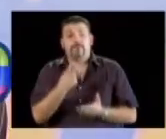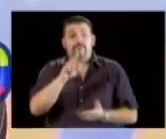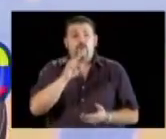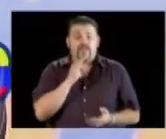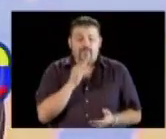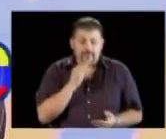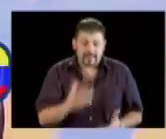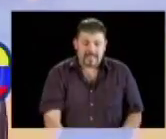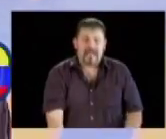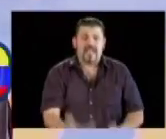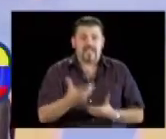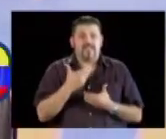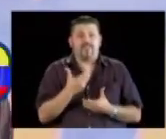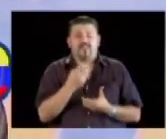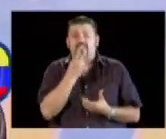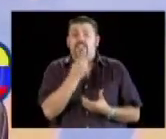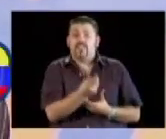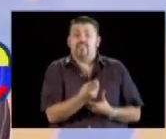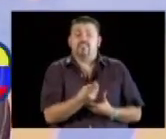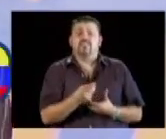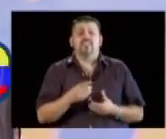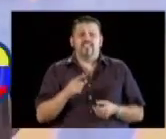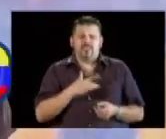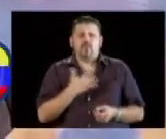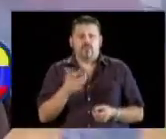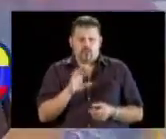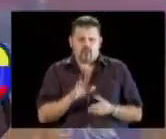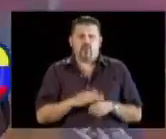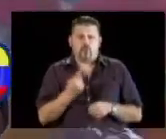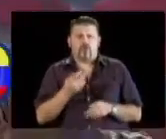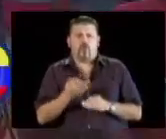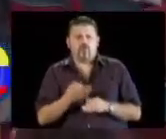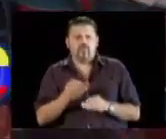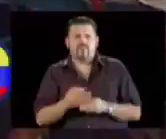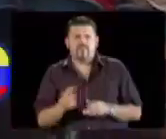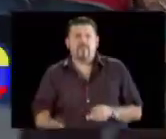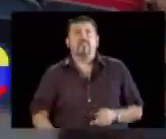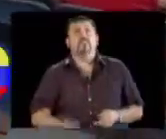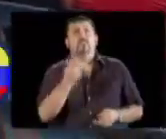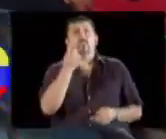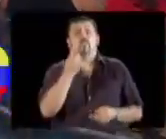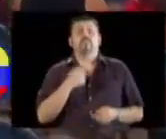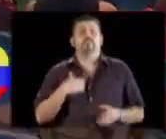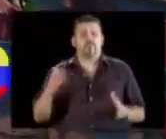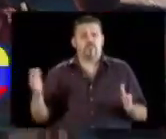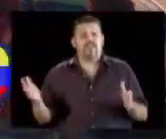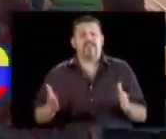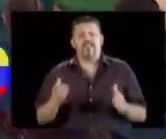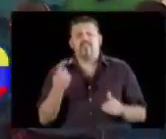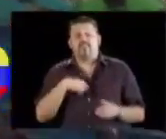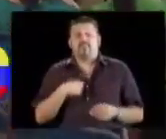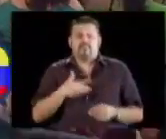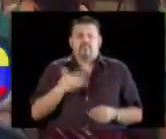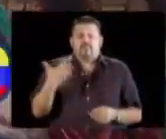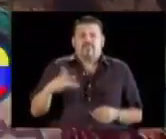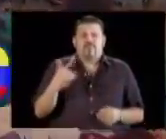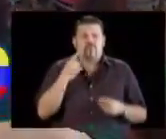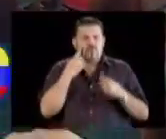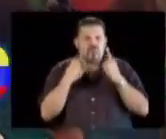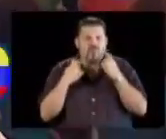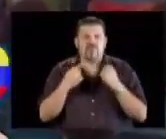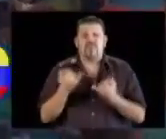levantarlo, sobarle donde le dolió y decirle, vuélvete a subir y yo te enseño cómo, le da una nalgada donde le dolió, lo hace llorar y lo manda a su